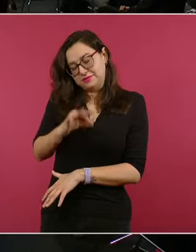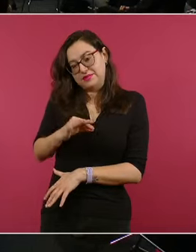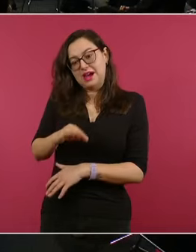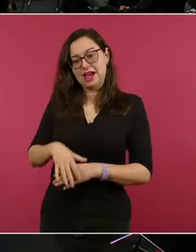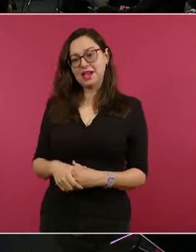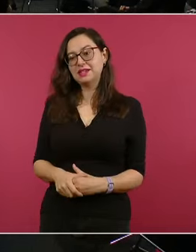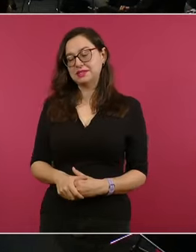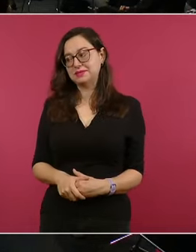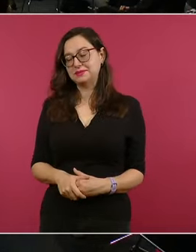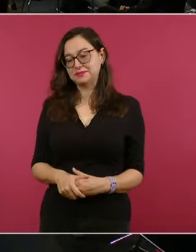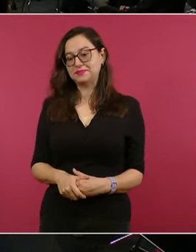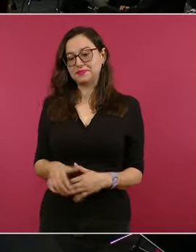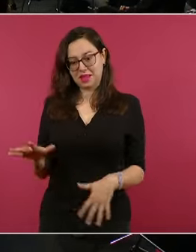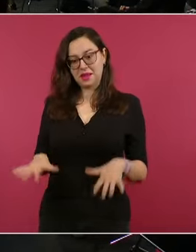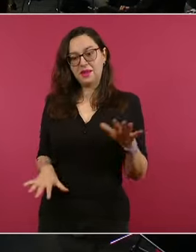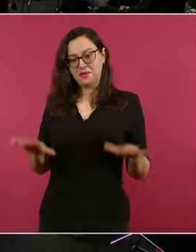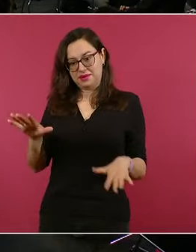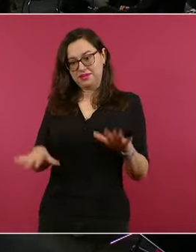a veces,